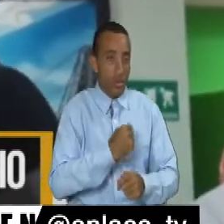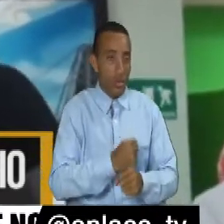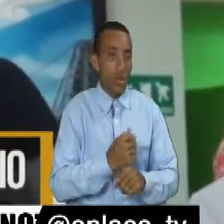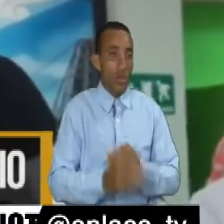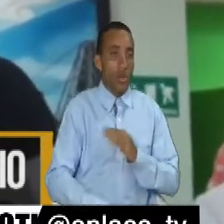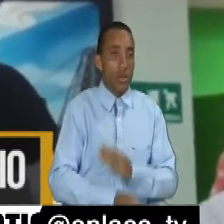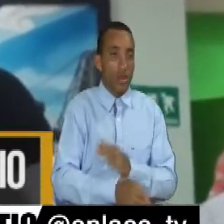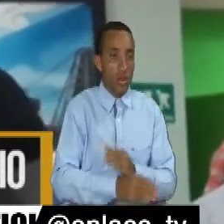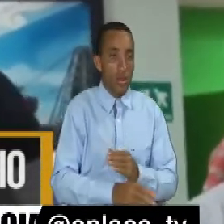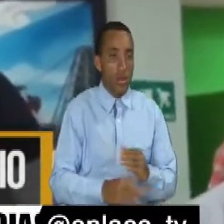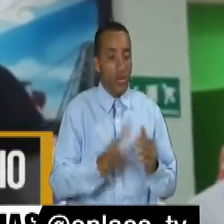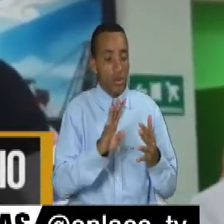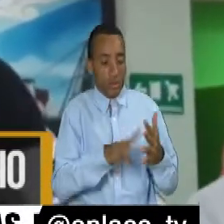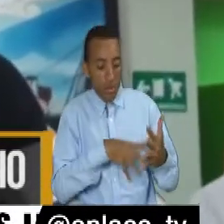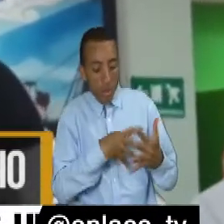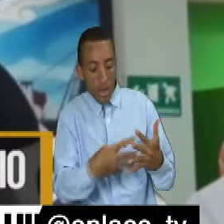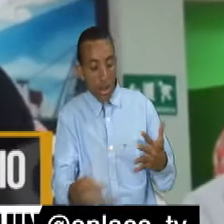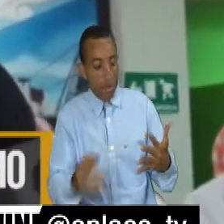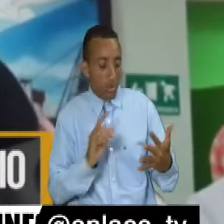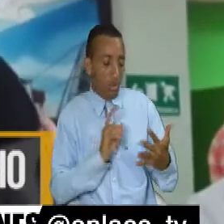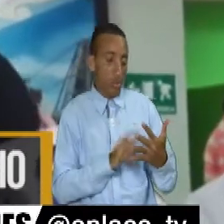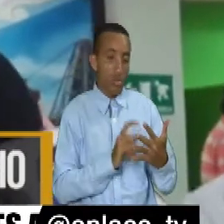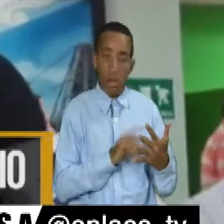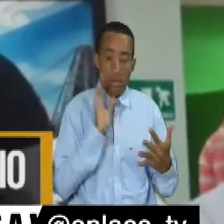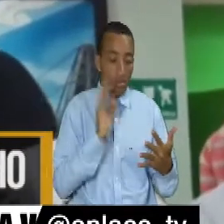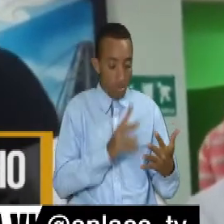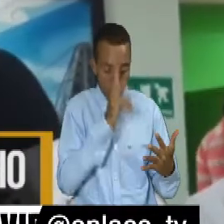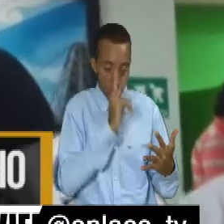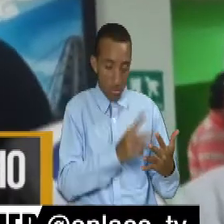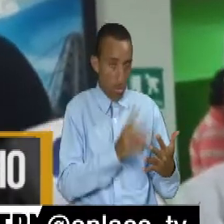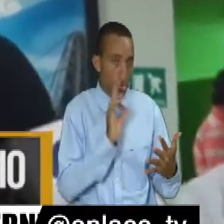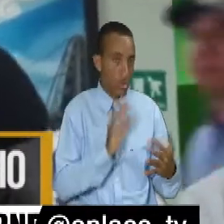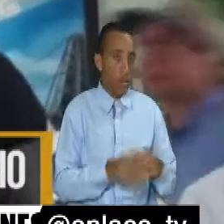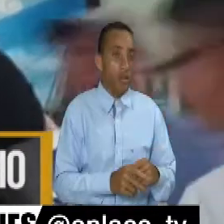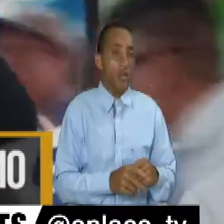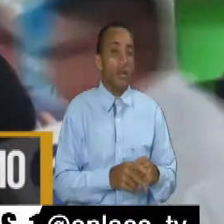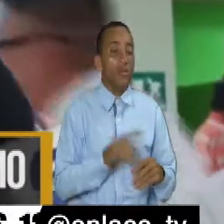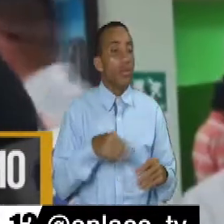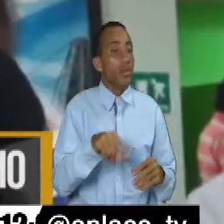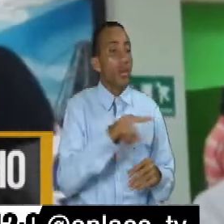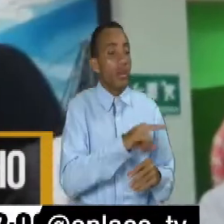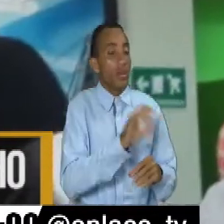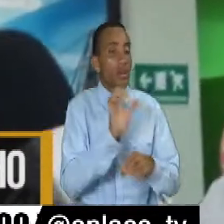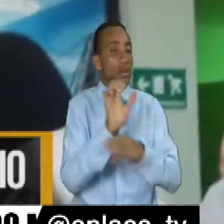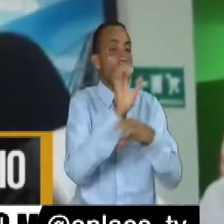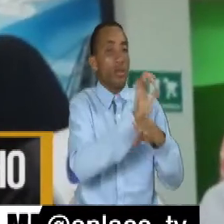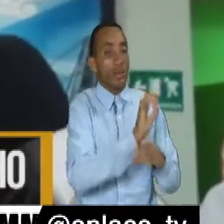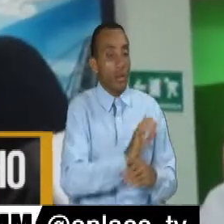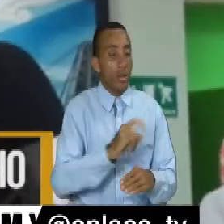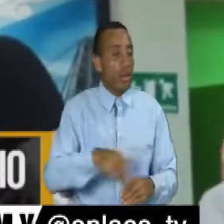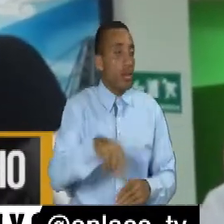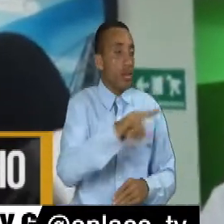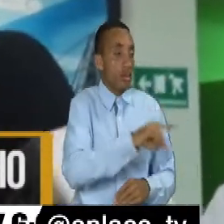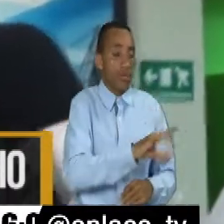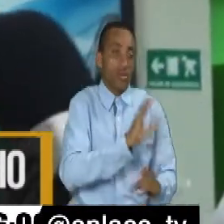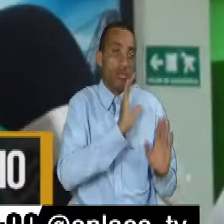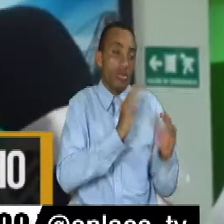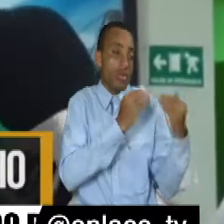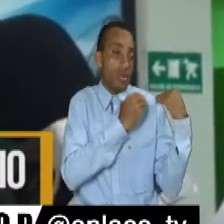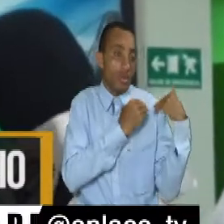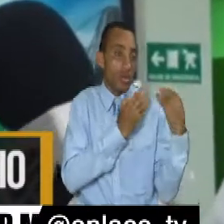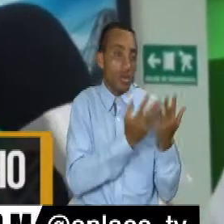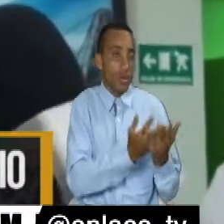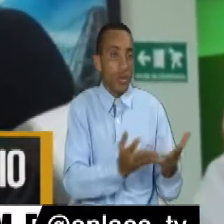nuestra agenda y esperamos pues que sean las entidades que tienen que hacerlo, que lo hagan en su